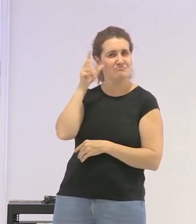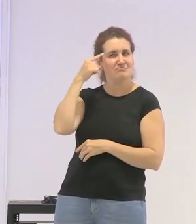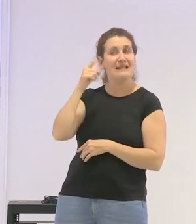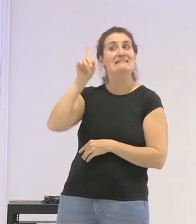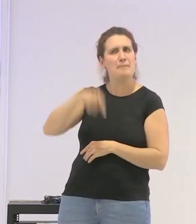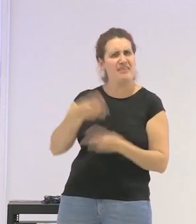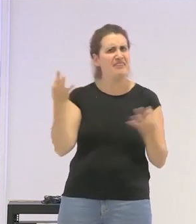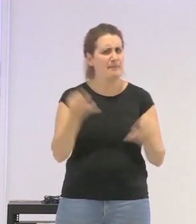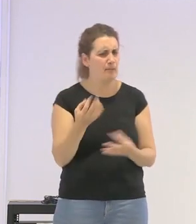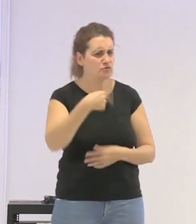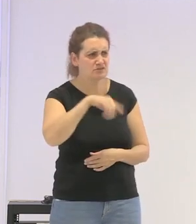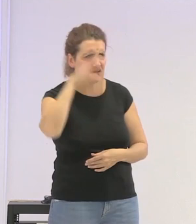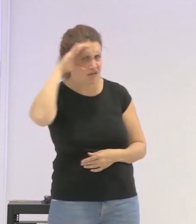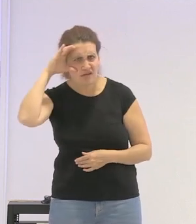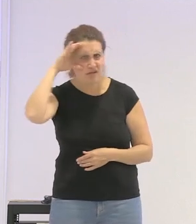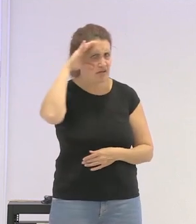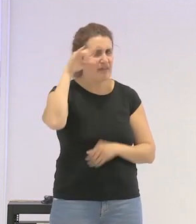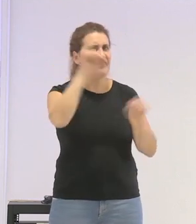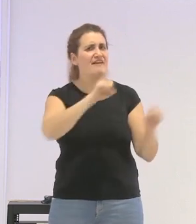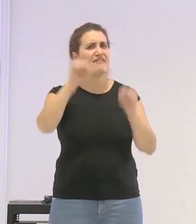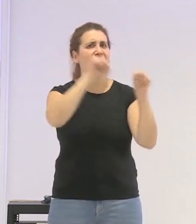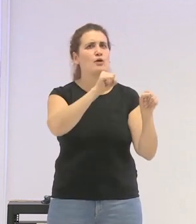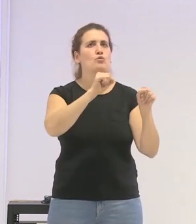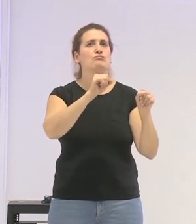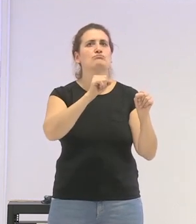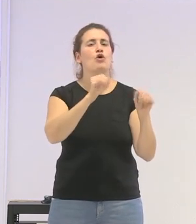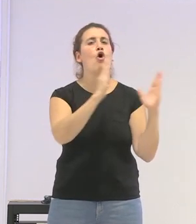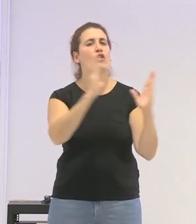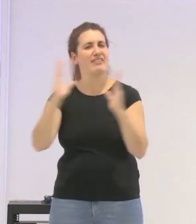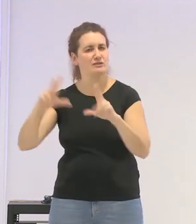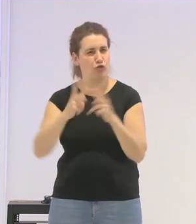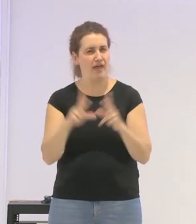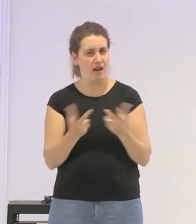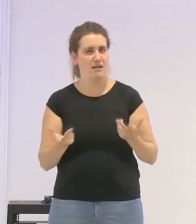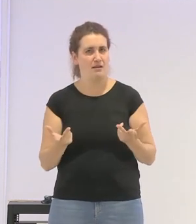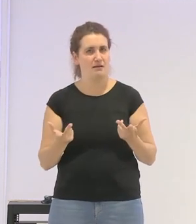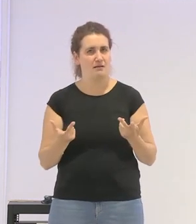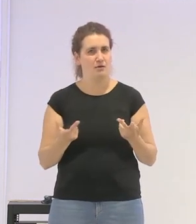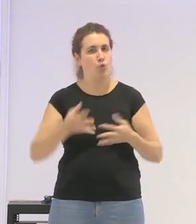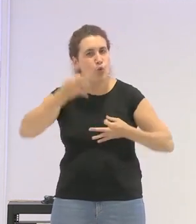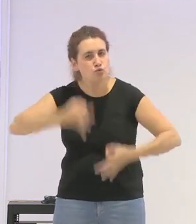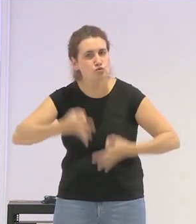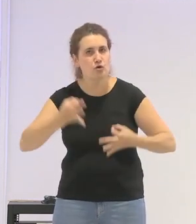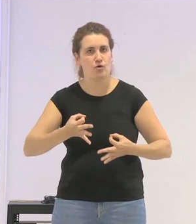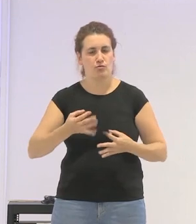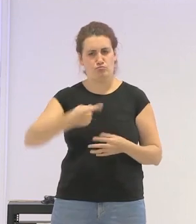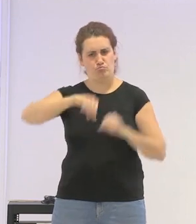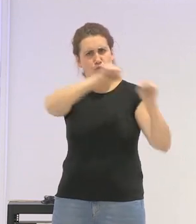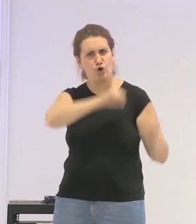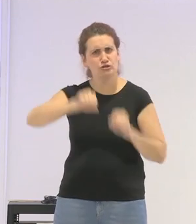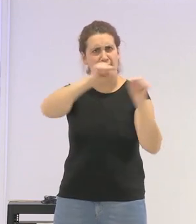escuchando defender un orden social determinado, un orden social injusto, ¿no? Proteger nuestra forma de